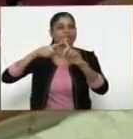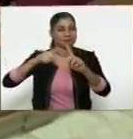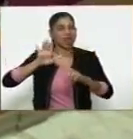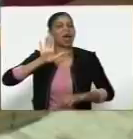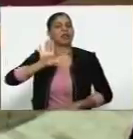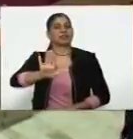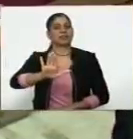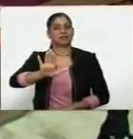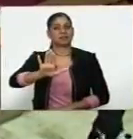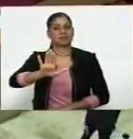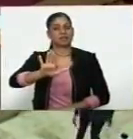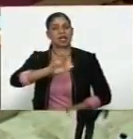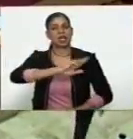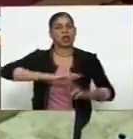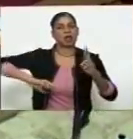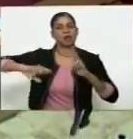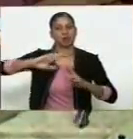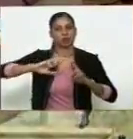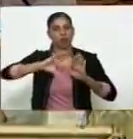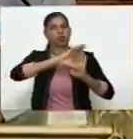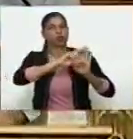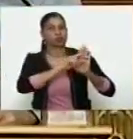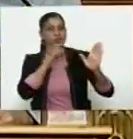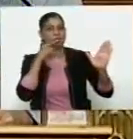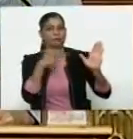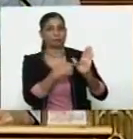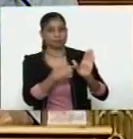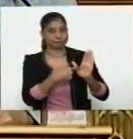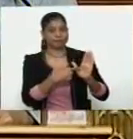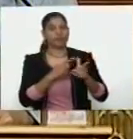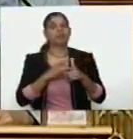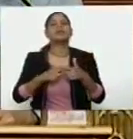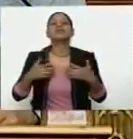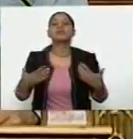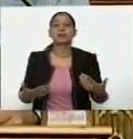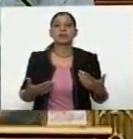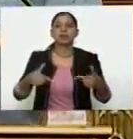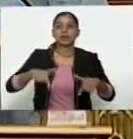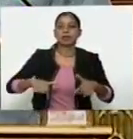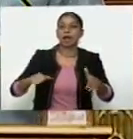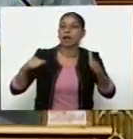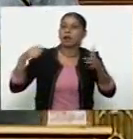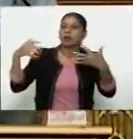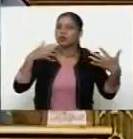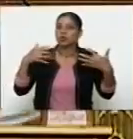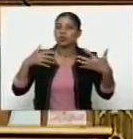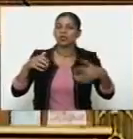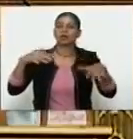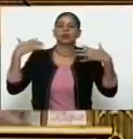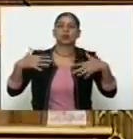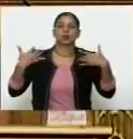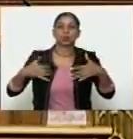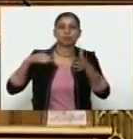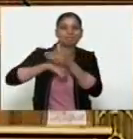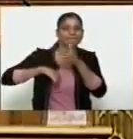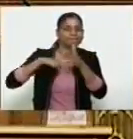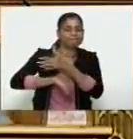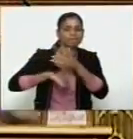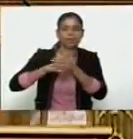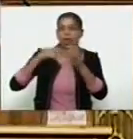esencial de esta constituyente. De tal manera que esta lucha y este acuerdo que vamos a aprobar